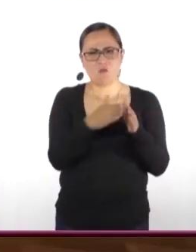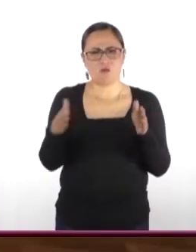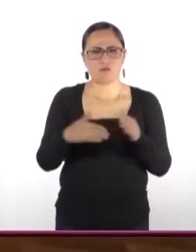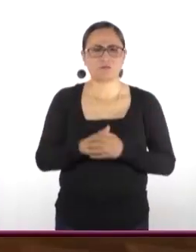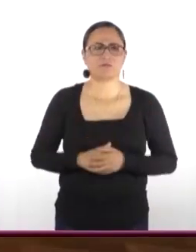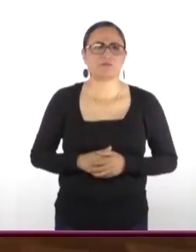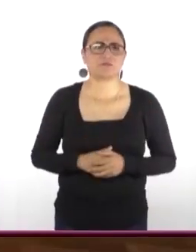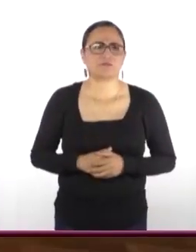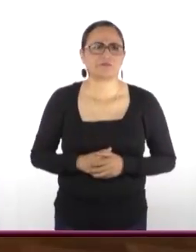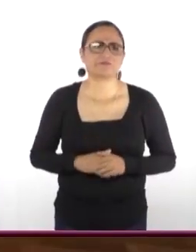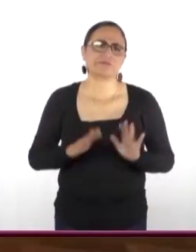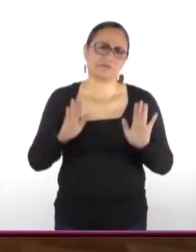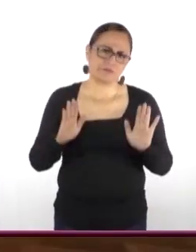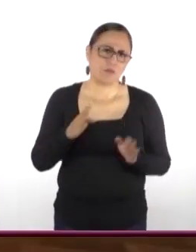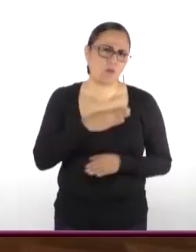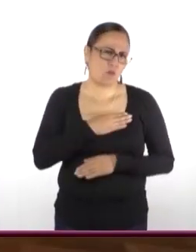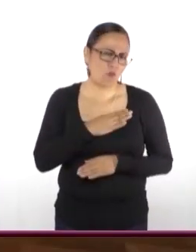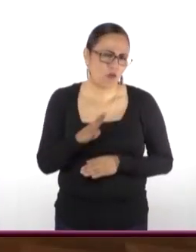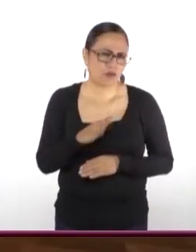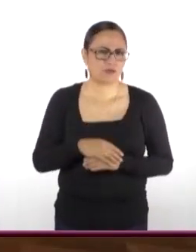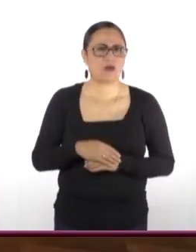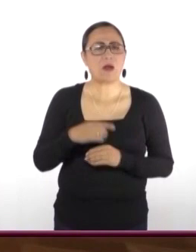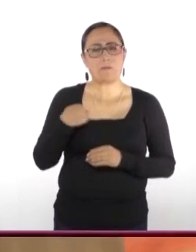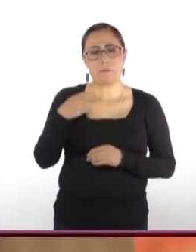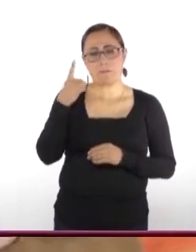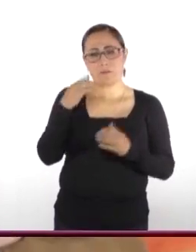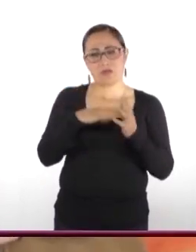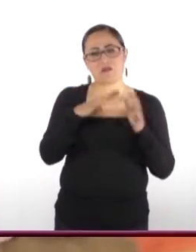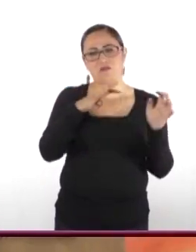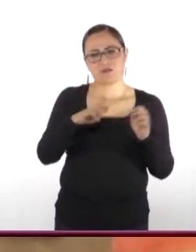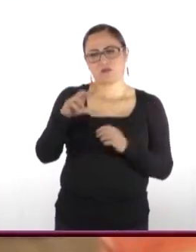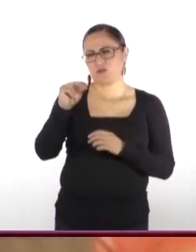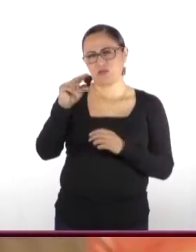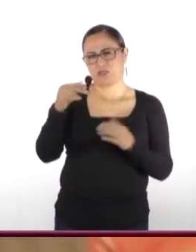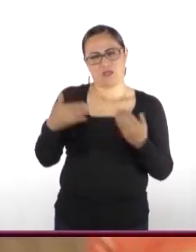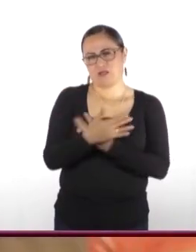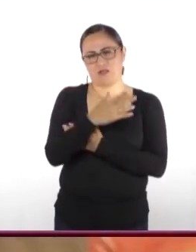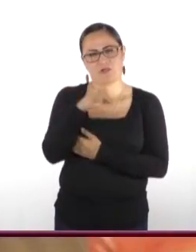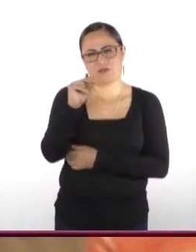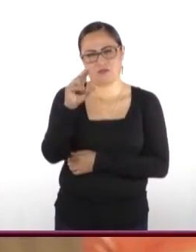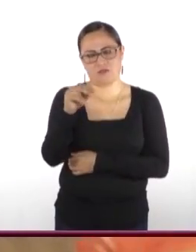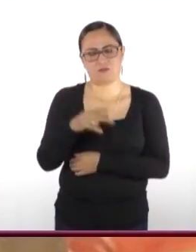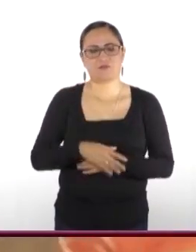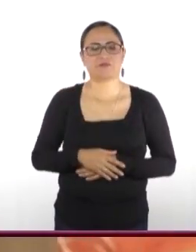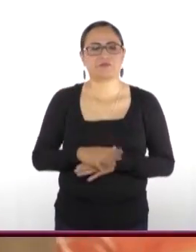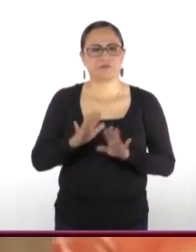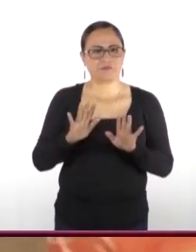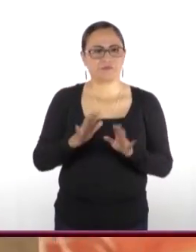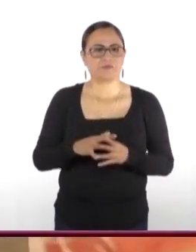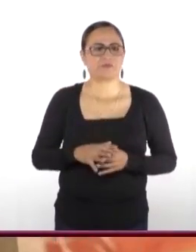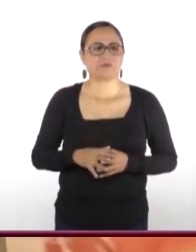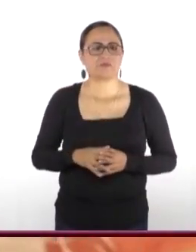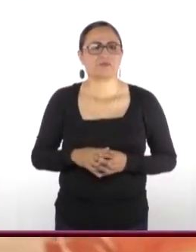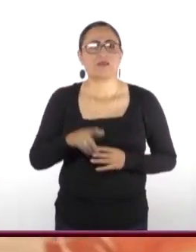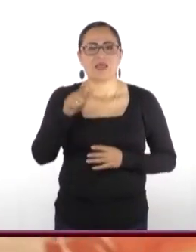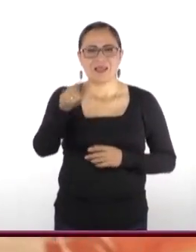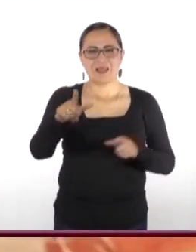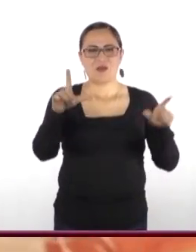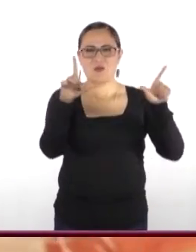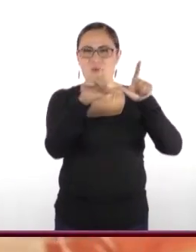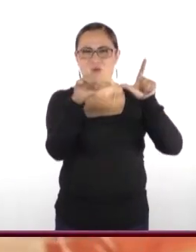¿Casi contemporáneo? Mentes. Bueno, no nació en los 80s, es un decir. Pero, ay,